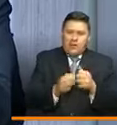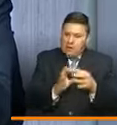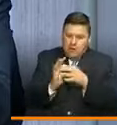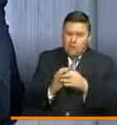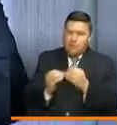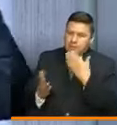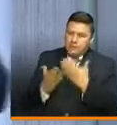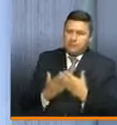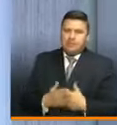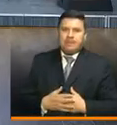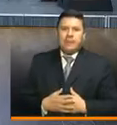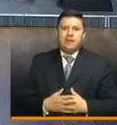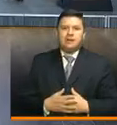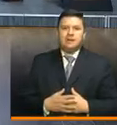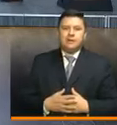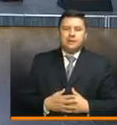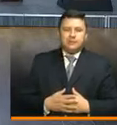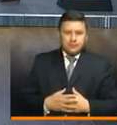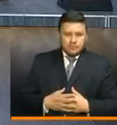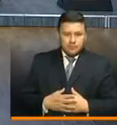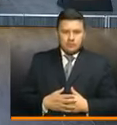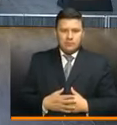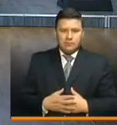posible. Muchas gracias.